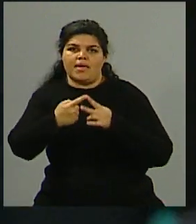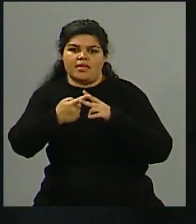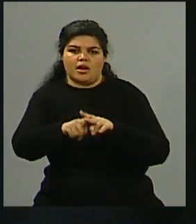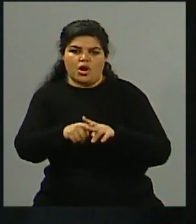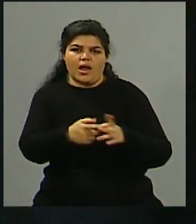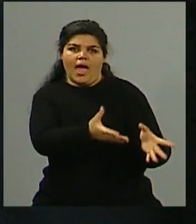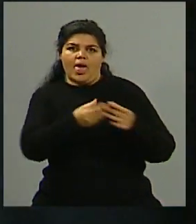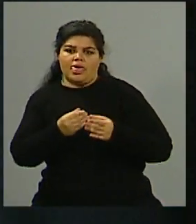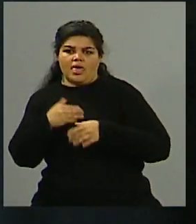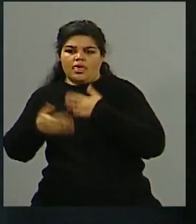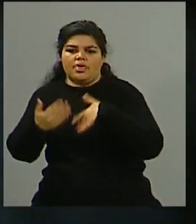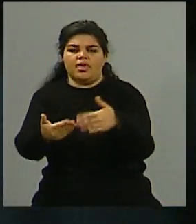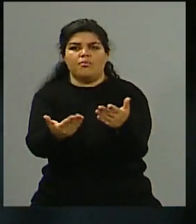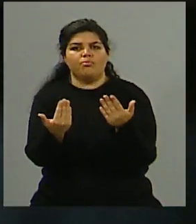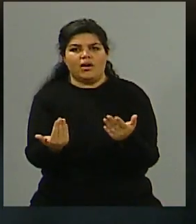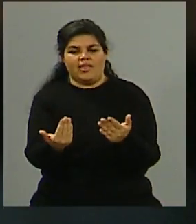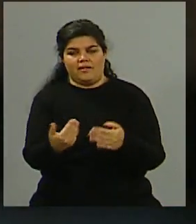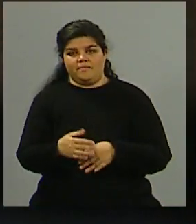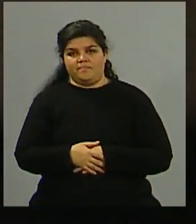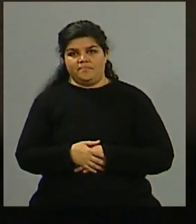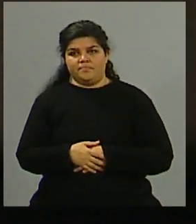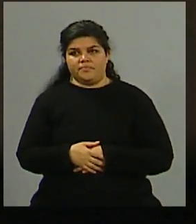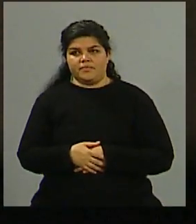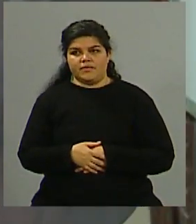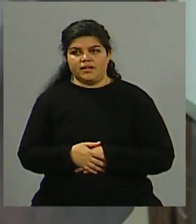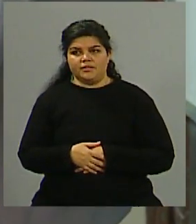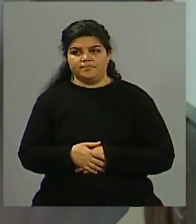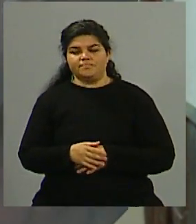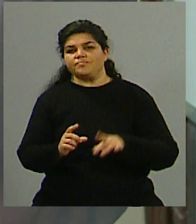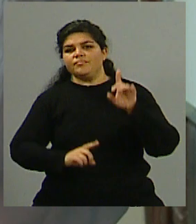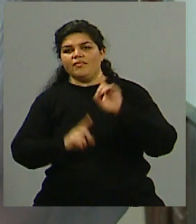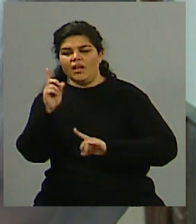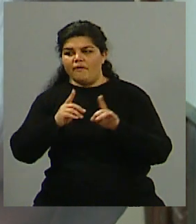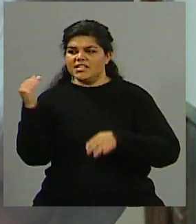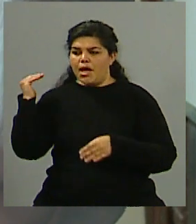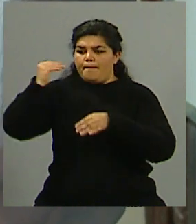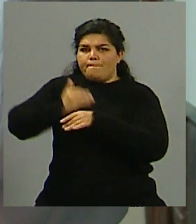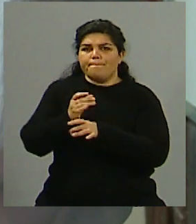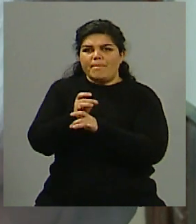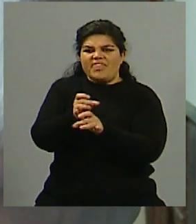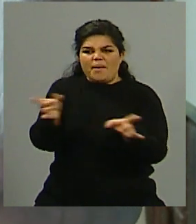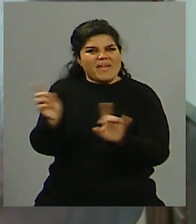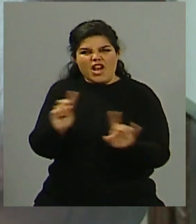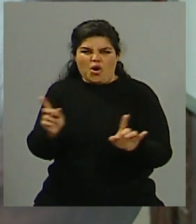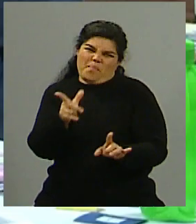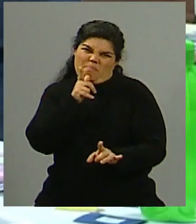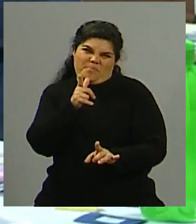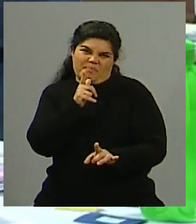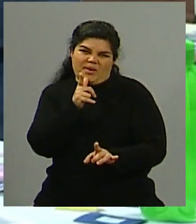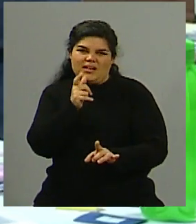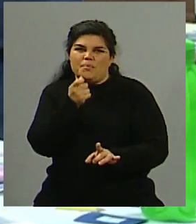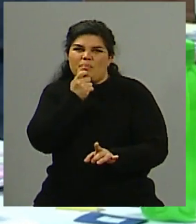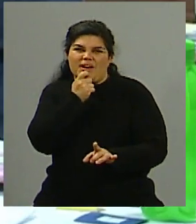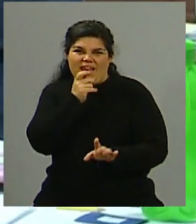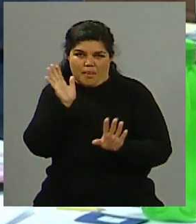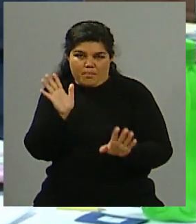había dispositivos tecnológicos. Tal vez si no hubiera habido la pandemia, el proceso hubiera sido más lento. Por